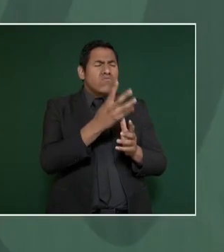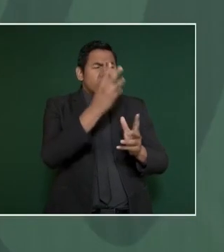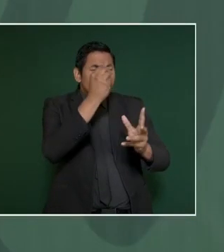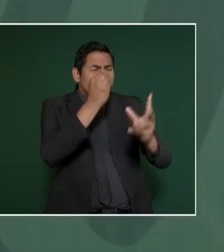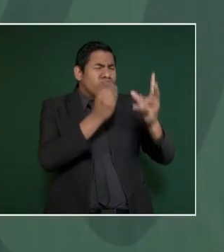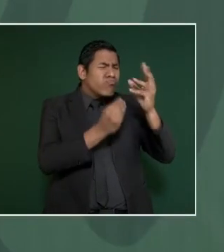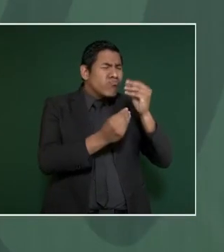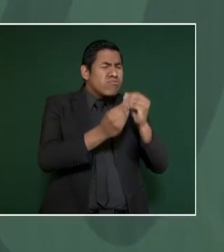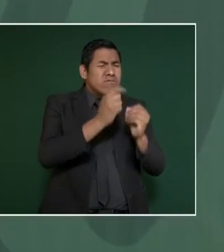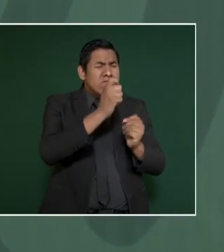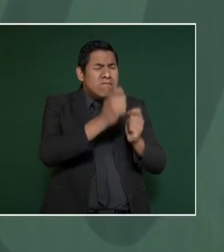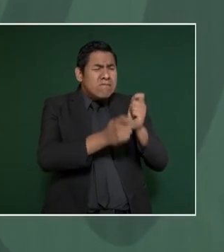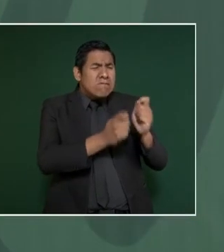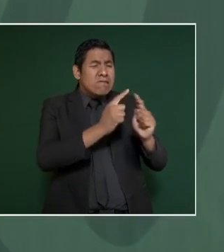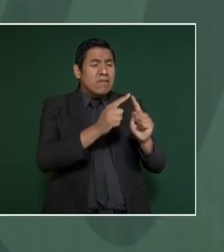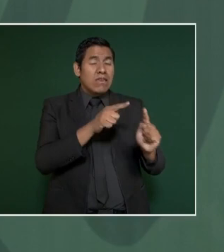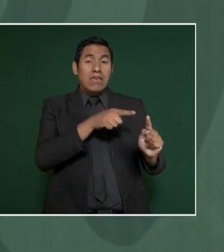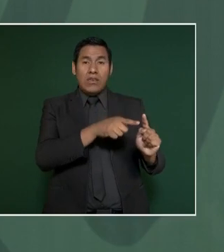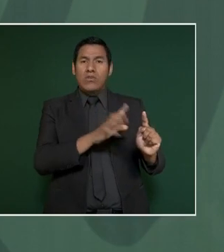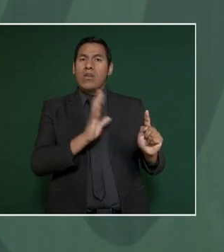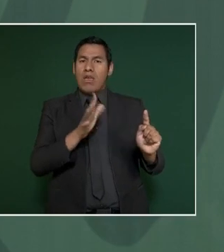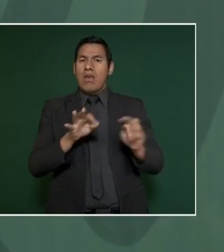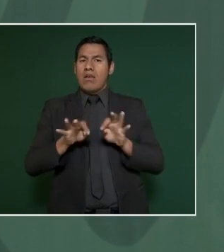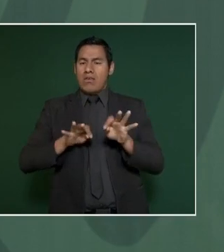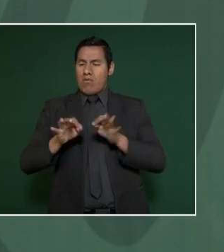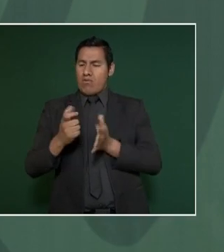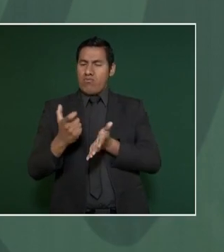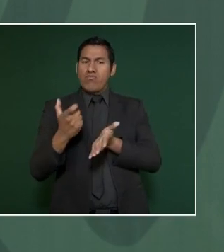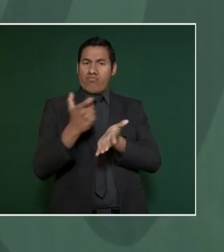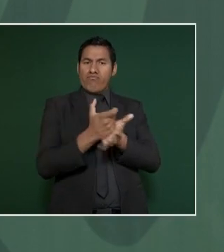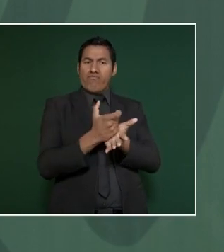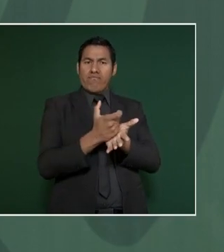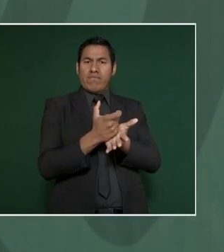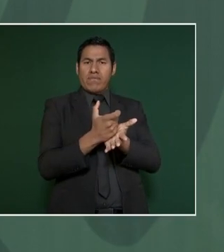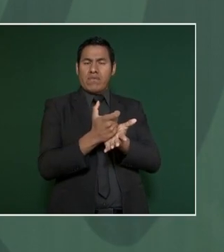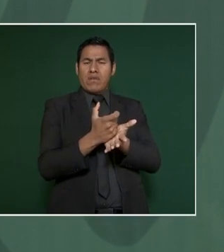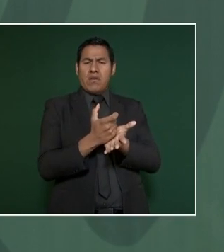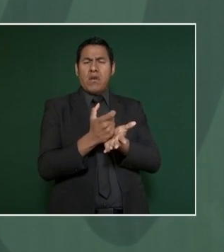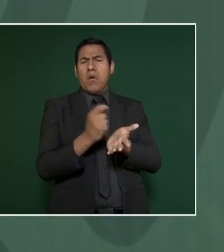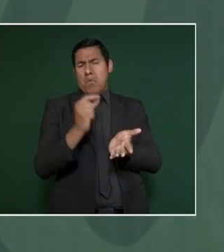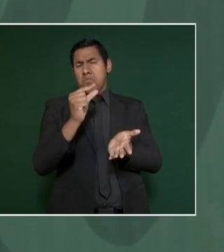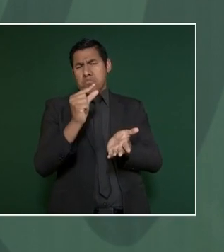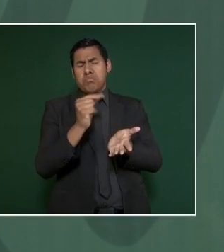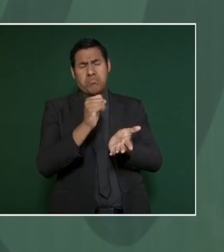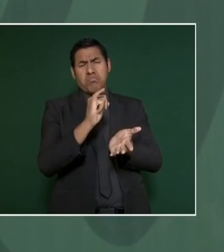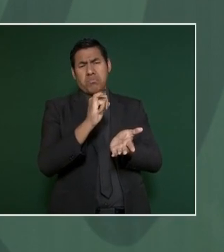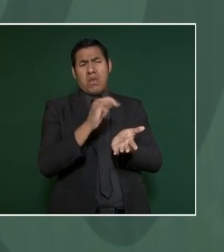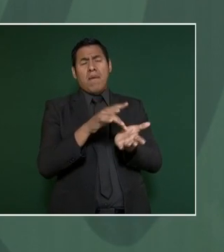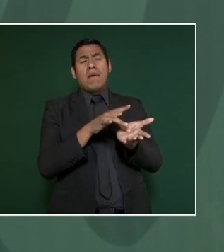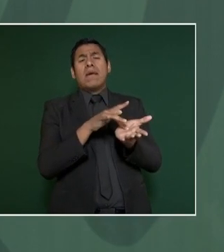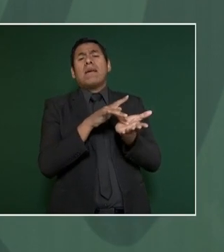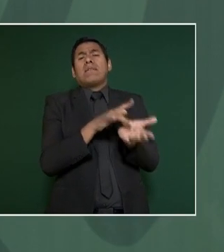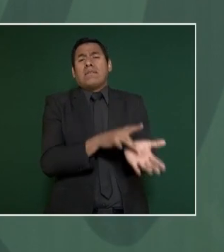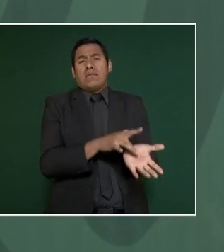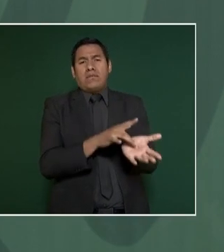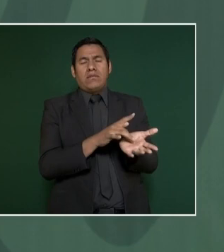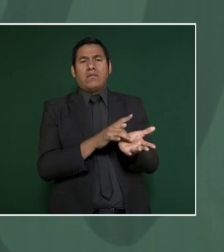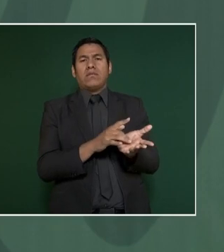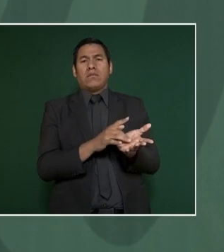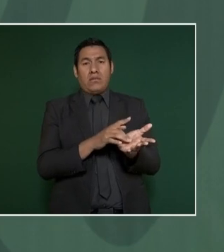un salario mínimo de apoyo Hay